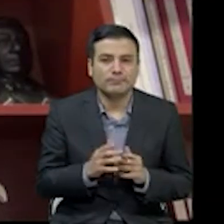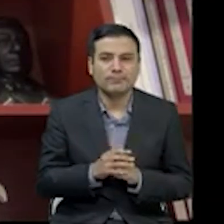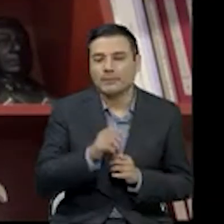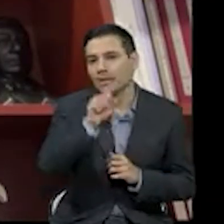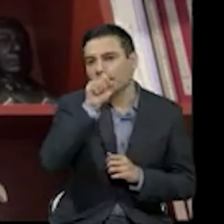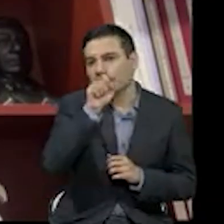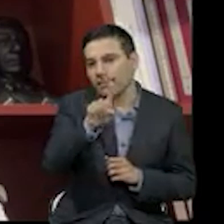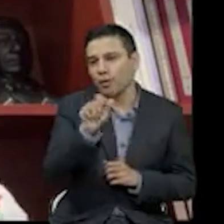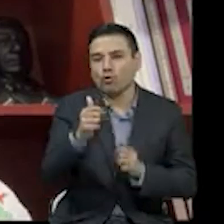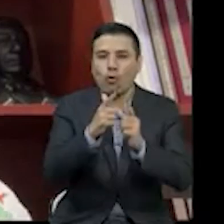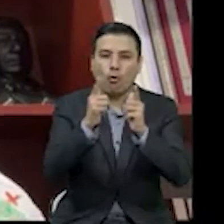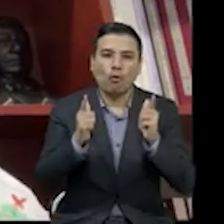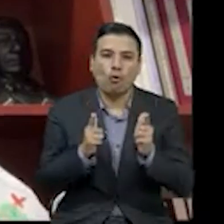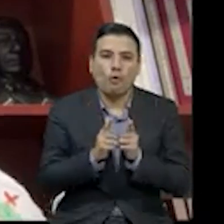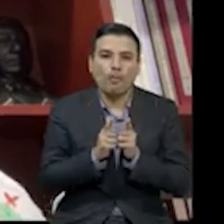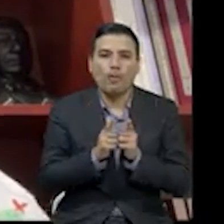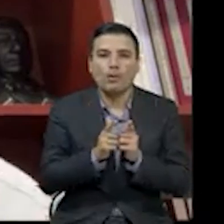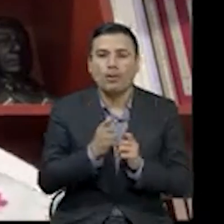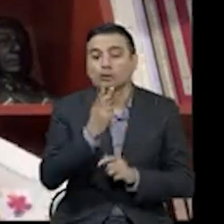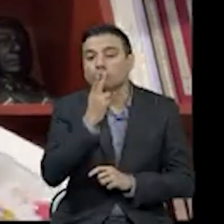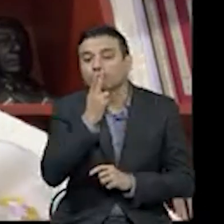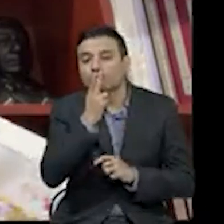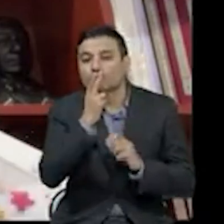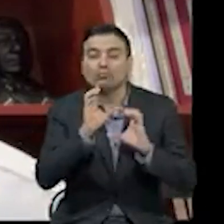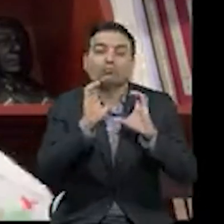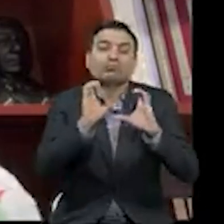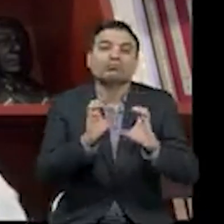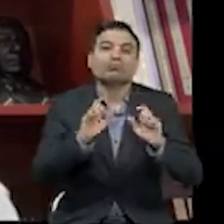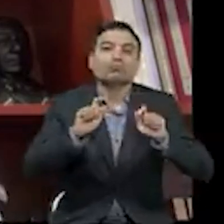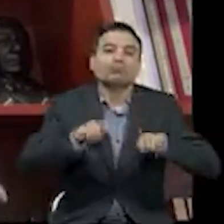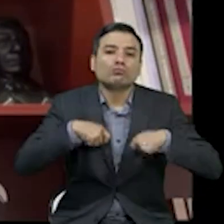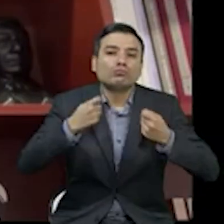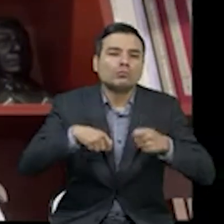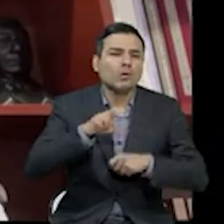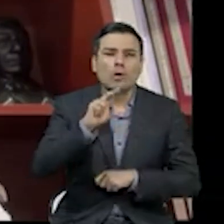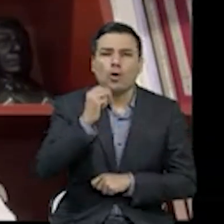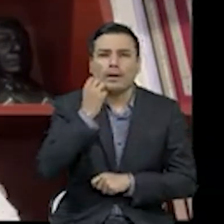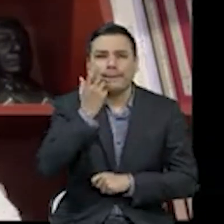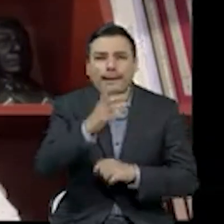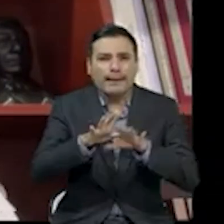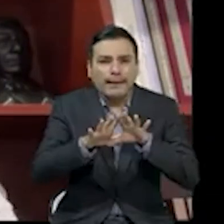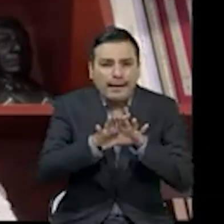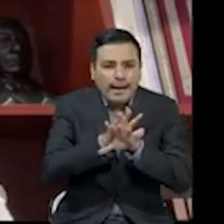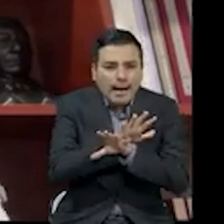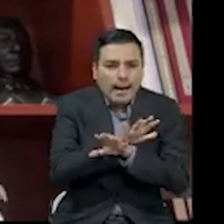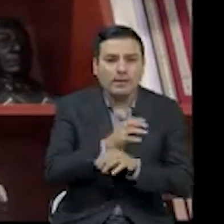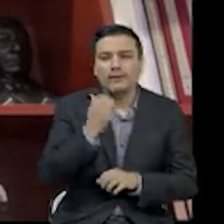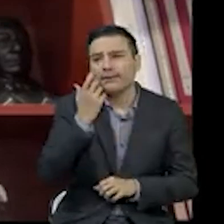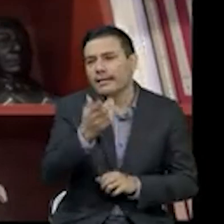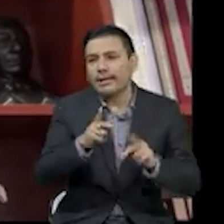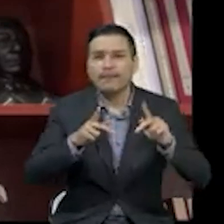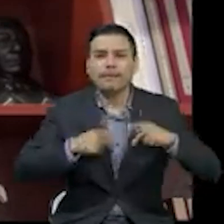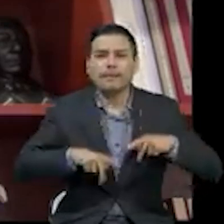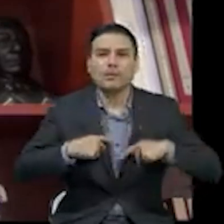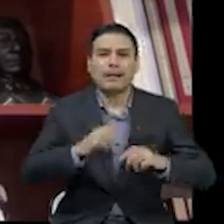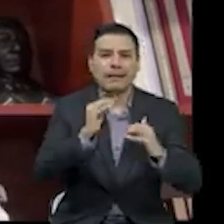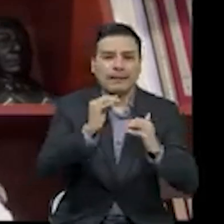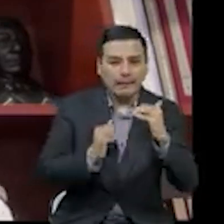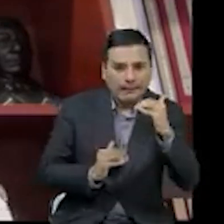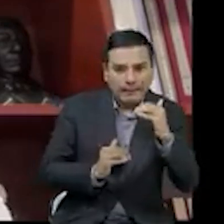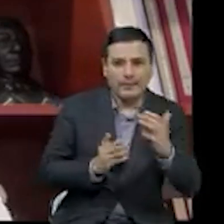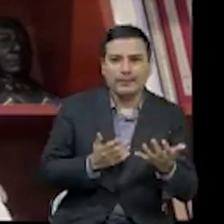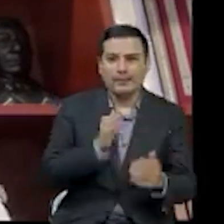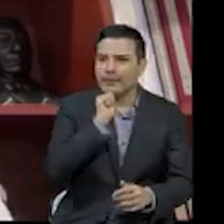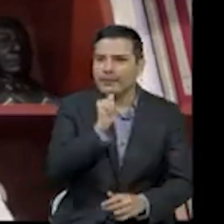conservadurismo, los que se oponen a todo tipo de transformación, los que quieren una sociedad desigual, injusta, de